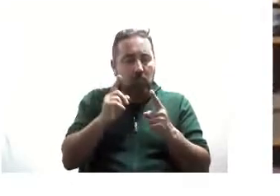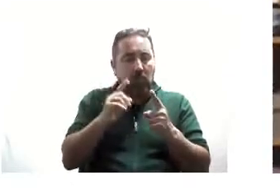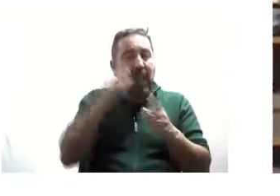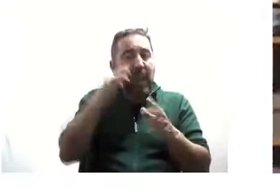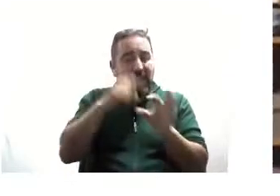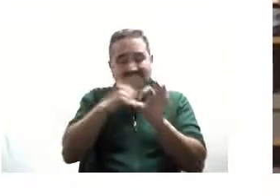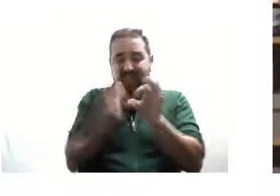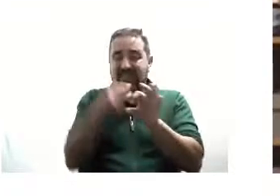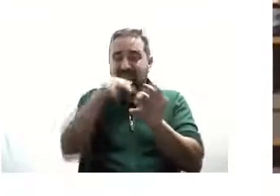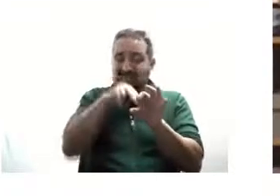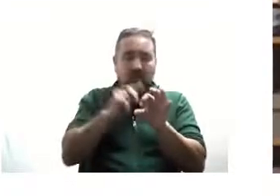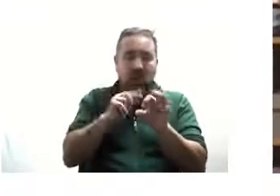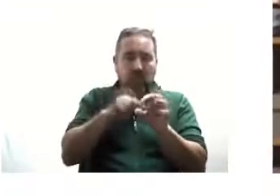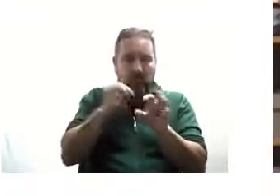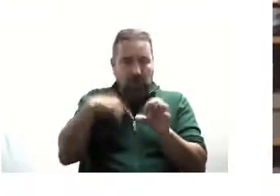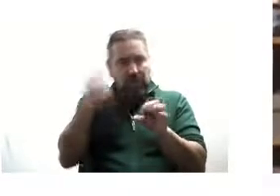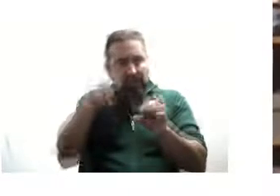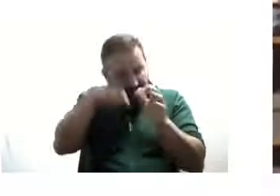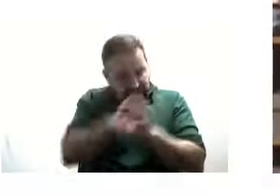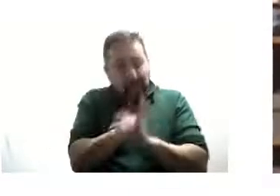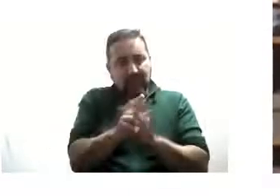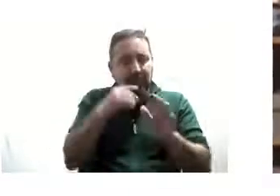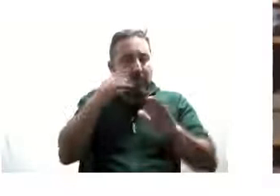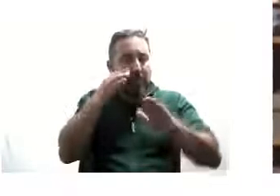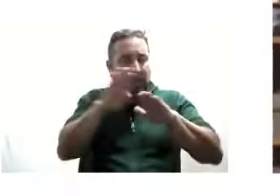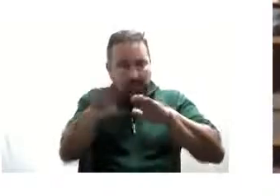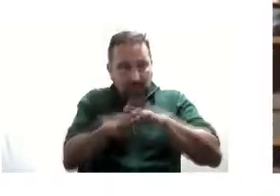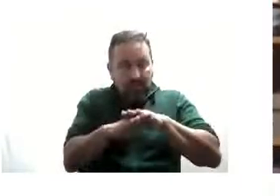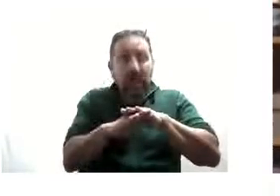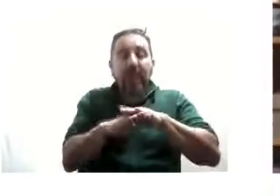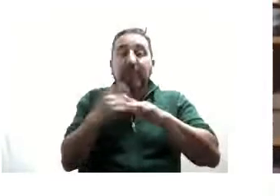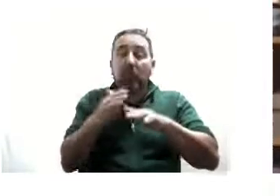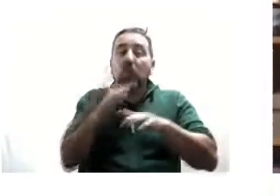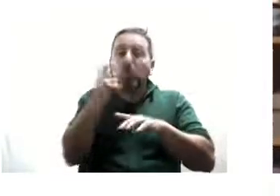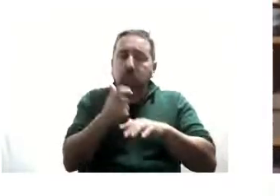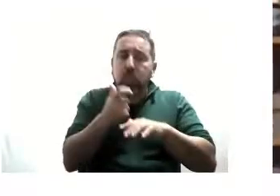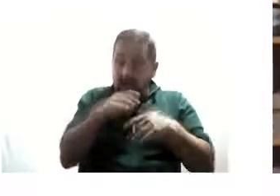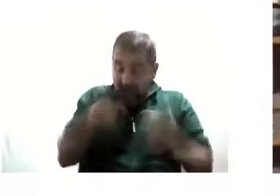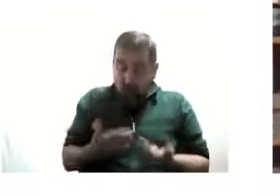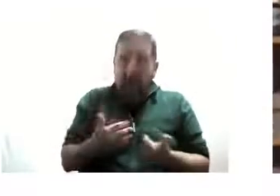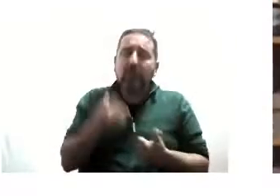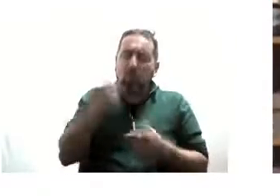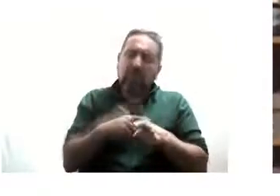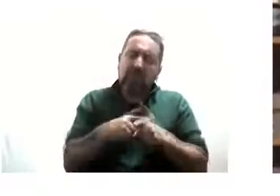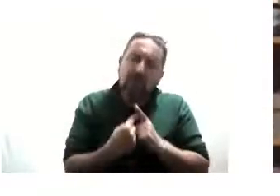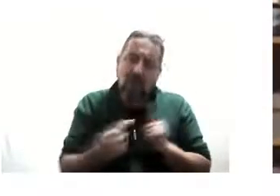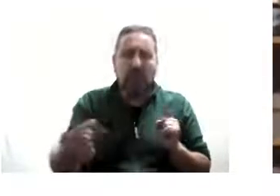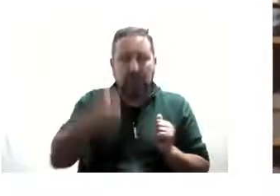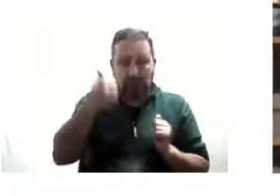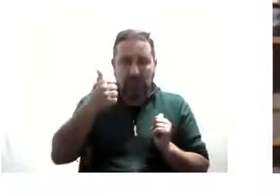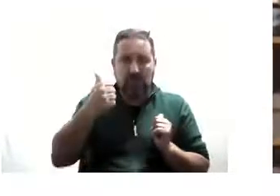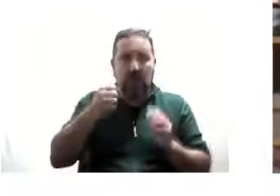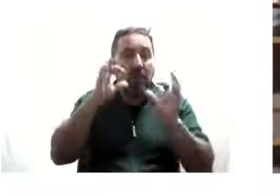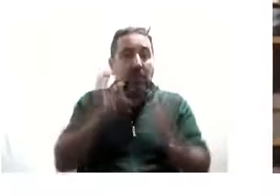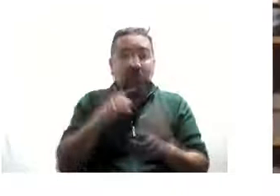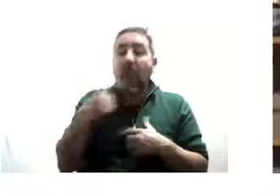piel, y yo sí que creo que como regla general van a durar mucho los que se están poniendo ahora. Ahora, pasa lo mismo que con las